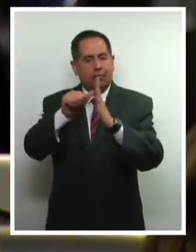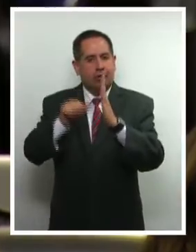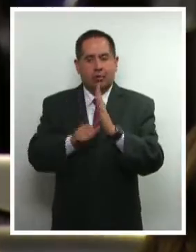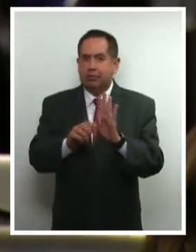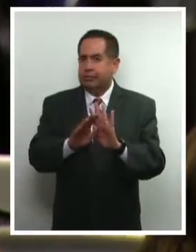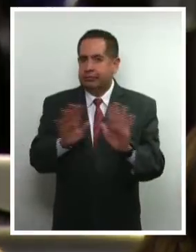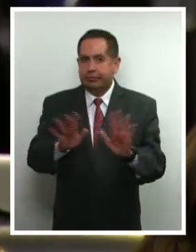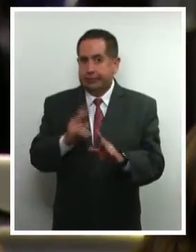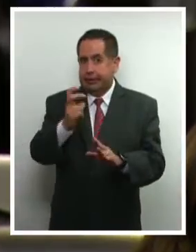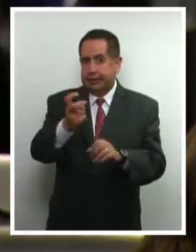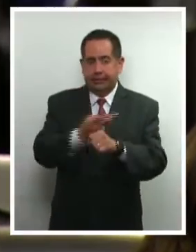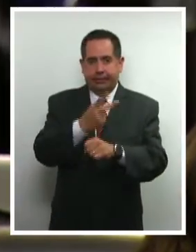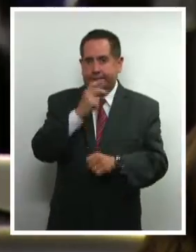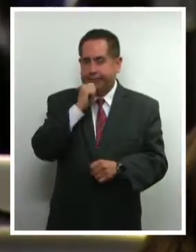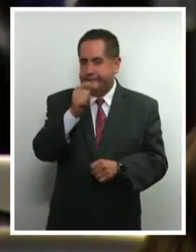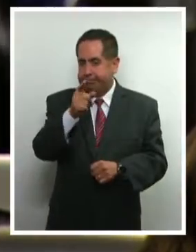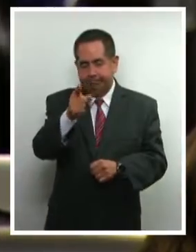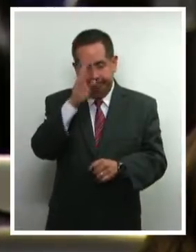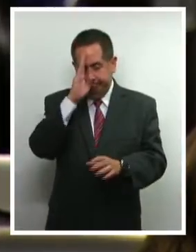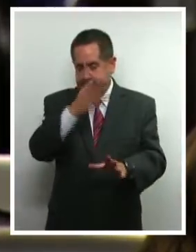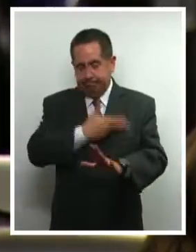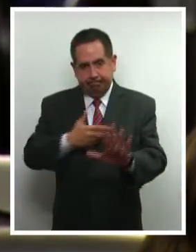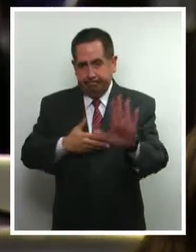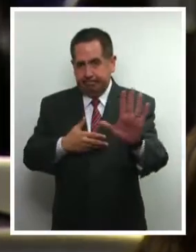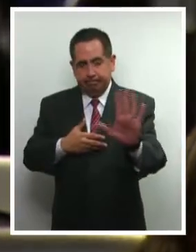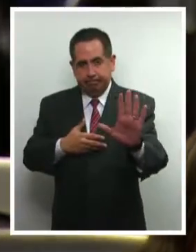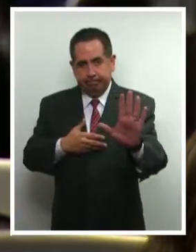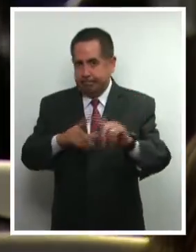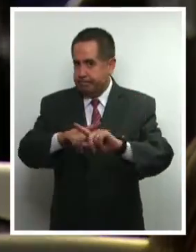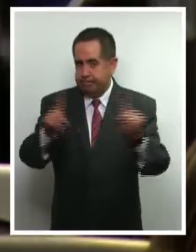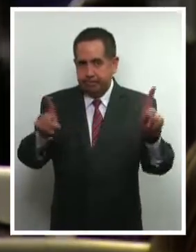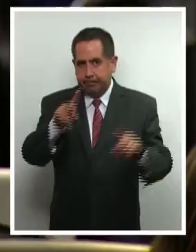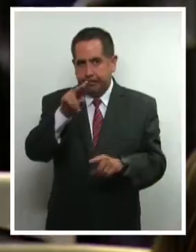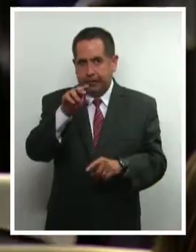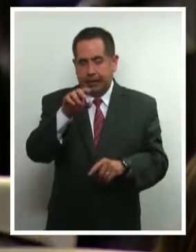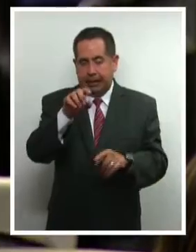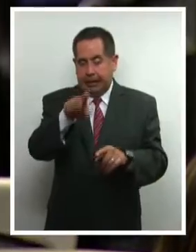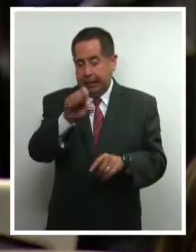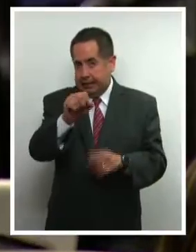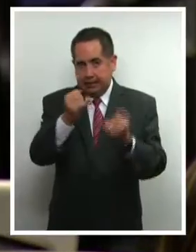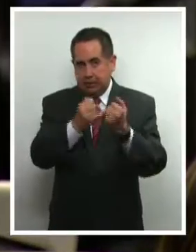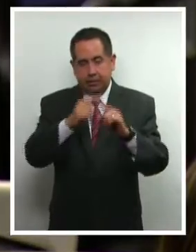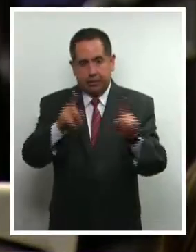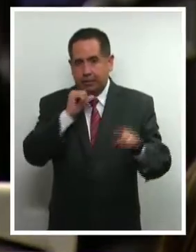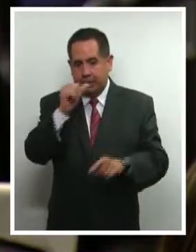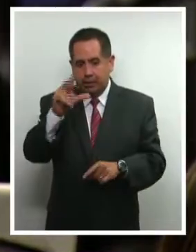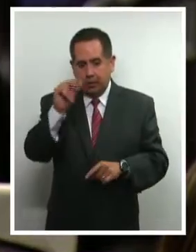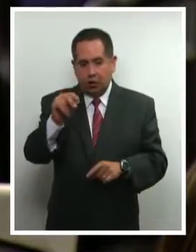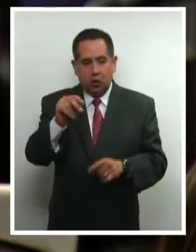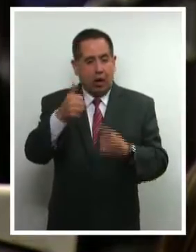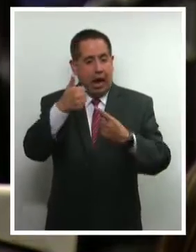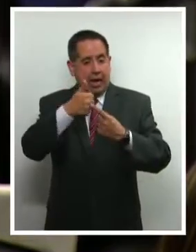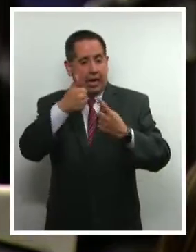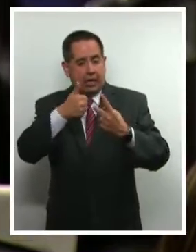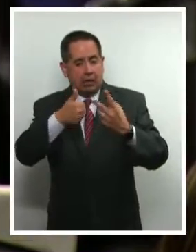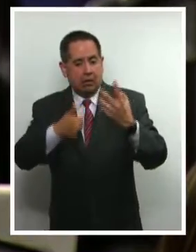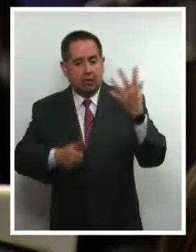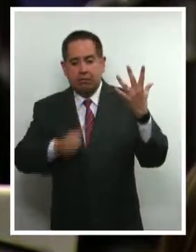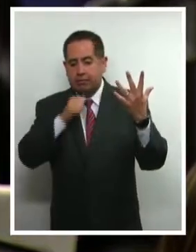No lo hemos hecho así, señor presidente. No lo hemos hecho así. No lo hemos hecho artículo por